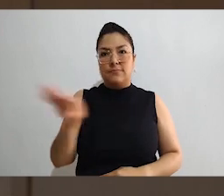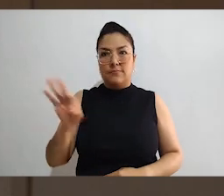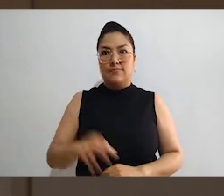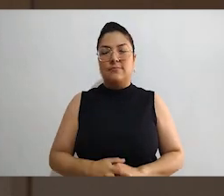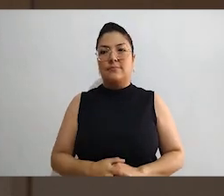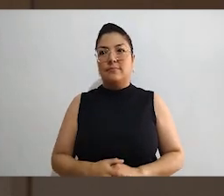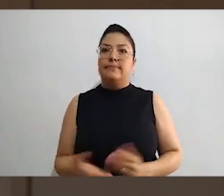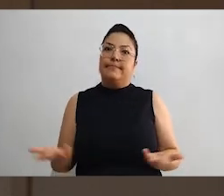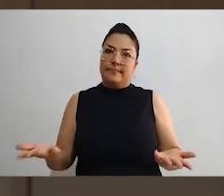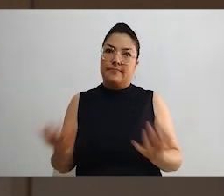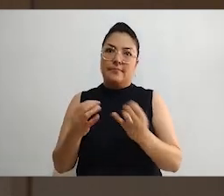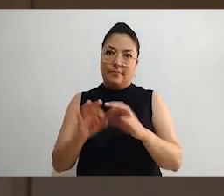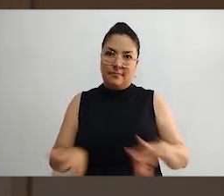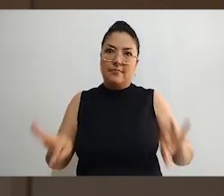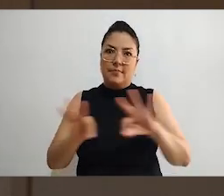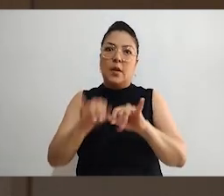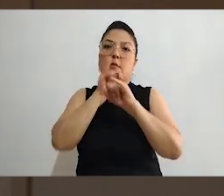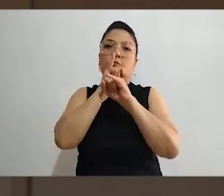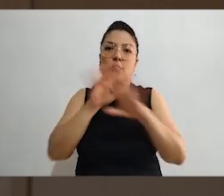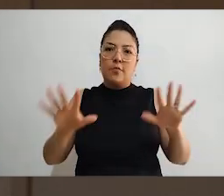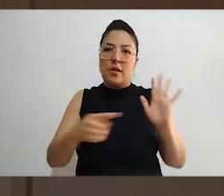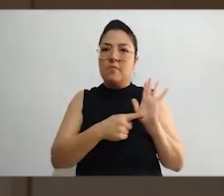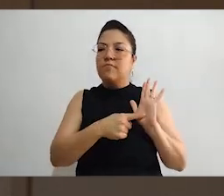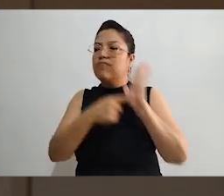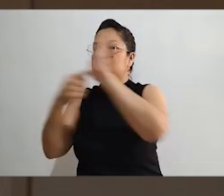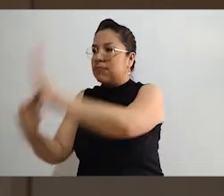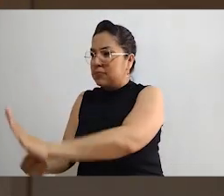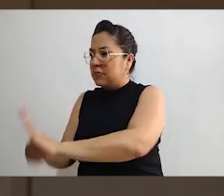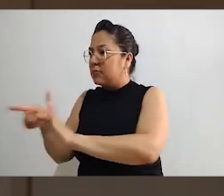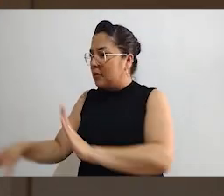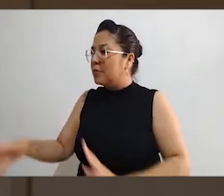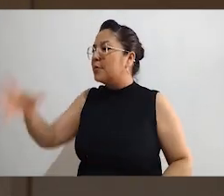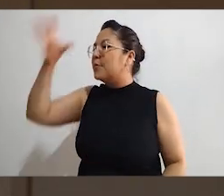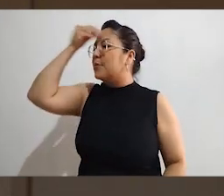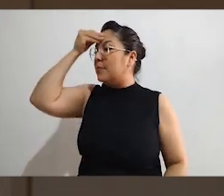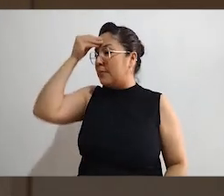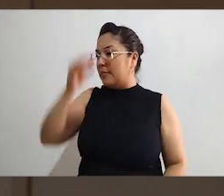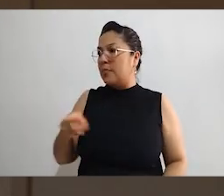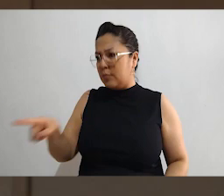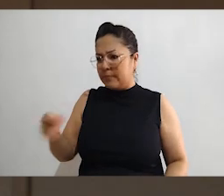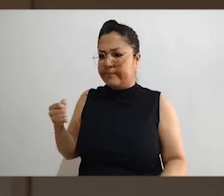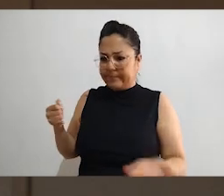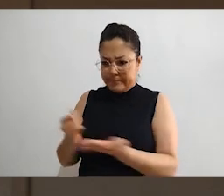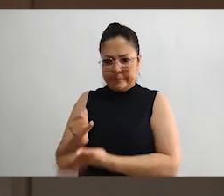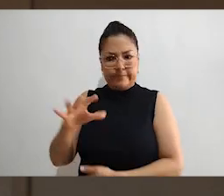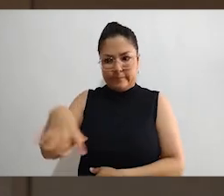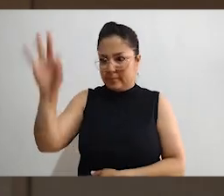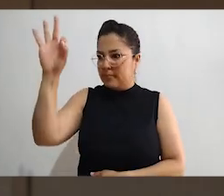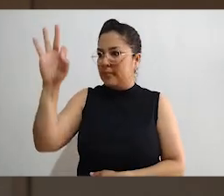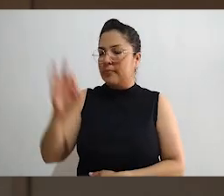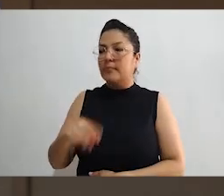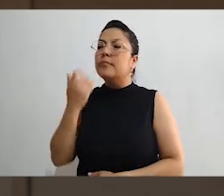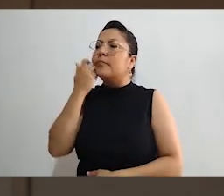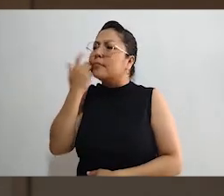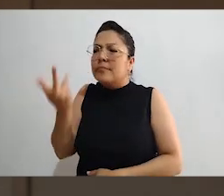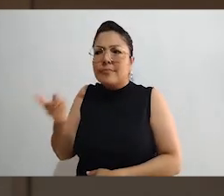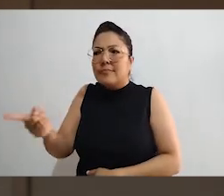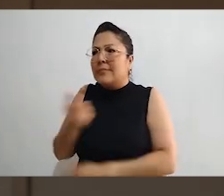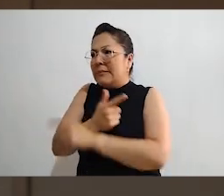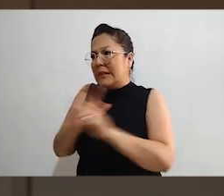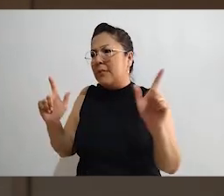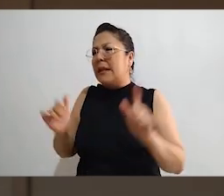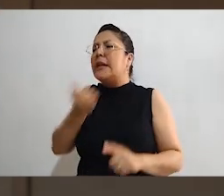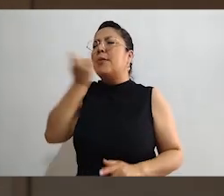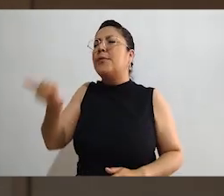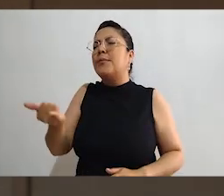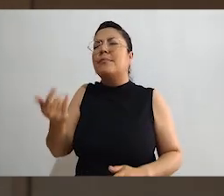información que, por ejemplo, como organismos electorales hacemos para que puedan tomar decisiones. La que ellos quieran. Si se equivocan, no